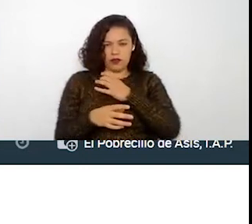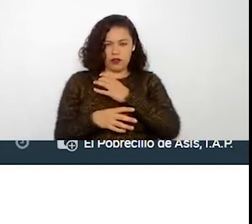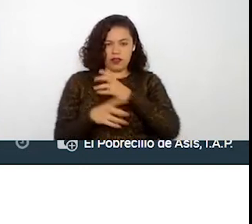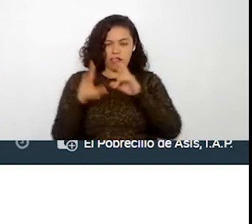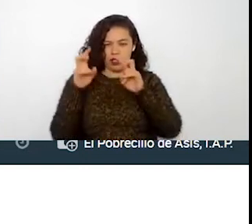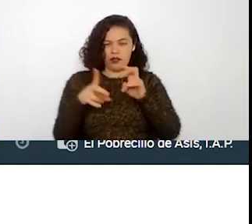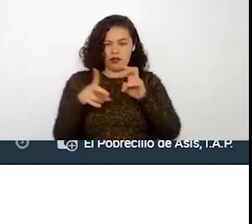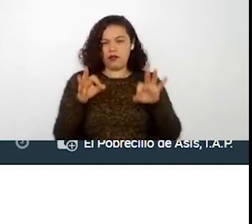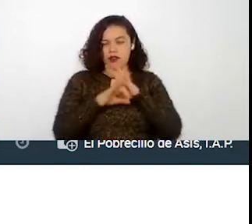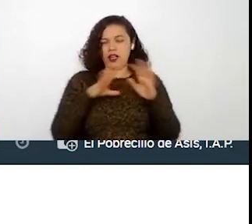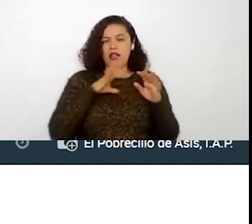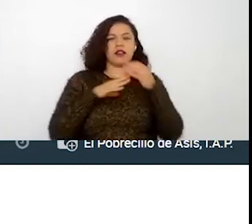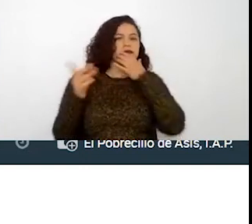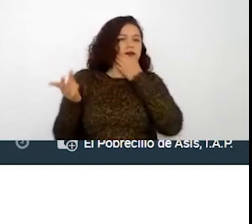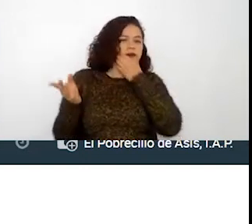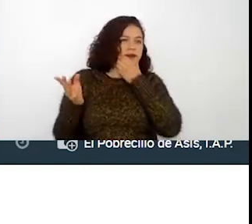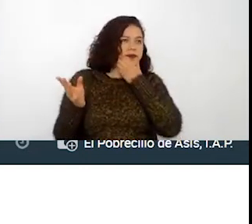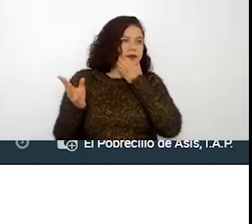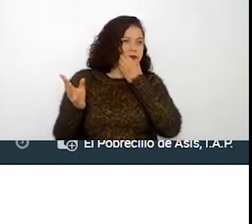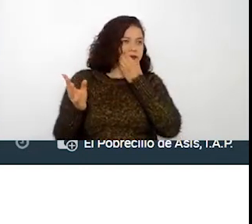en este caso